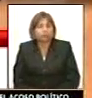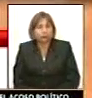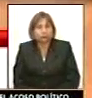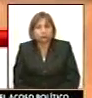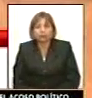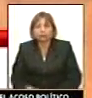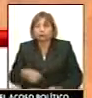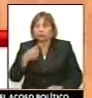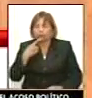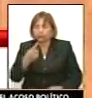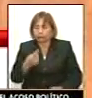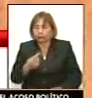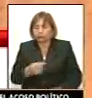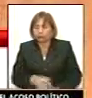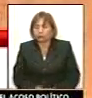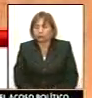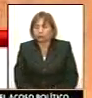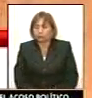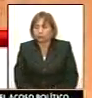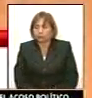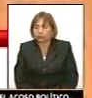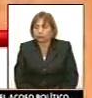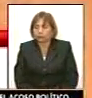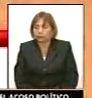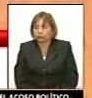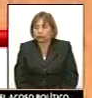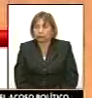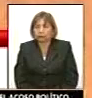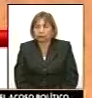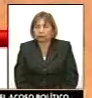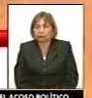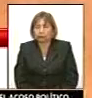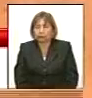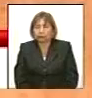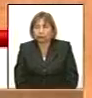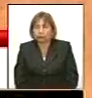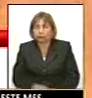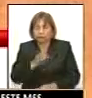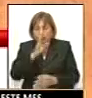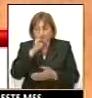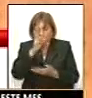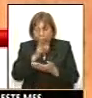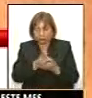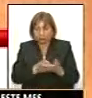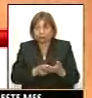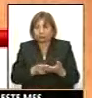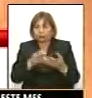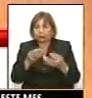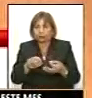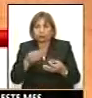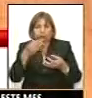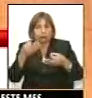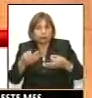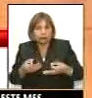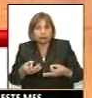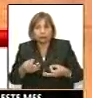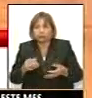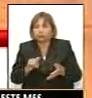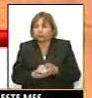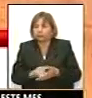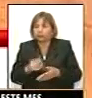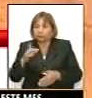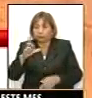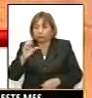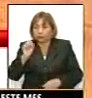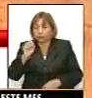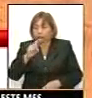que lo digo con bastante sinceridad, ¿no? Es cierto que a Lescano, cuando yo le